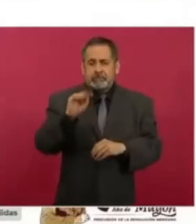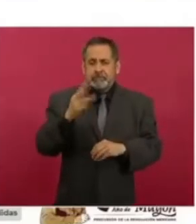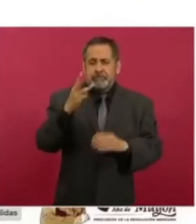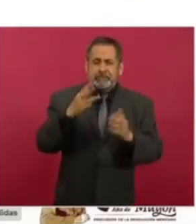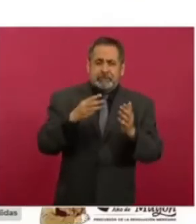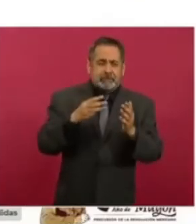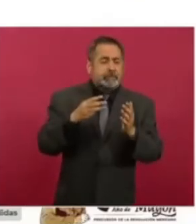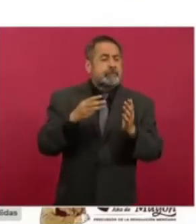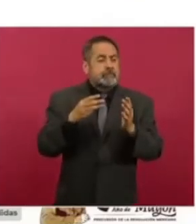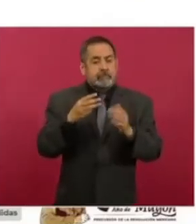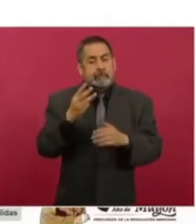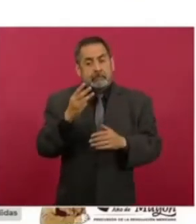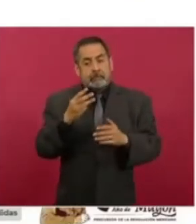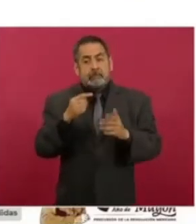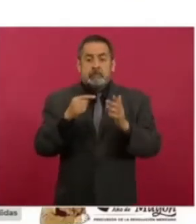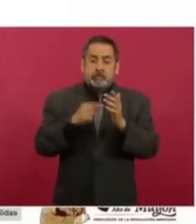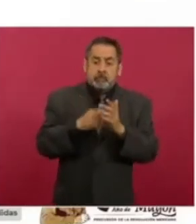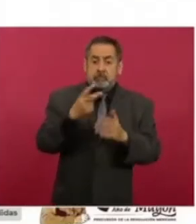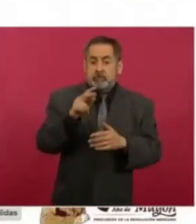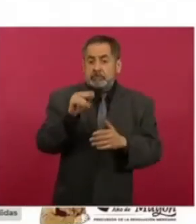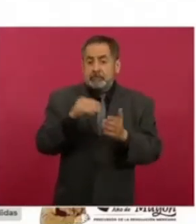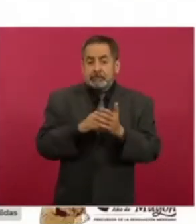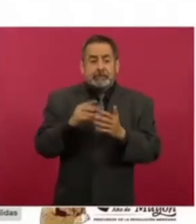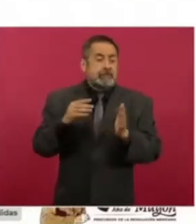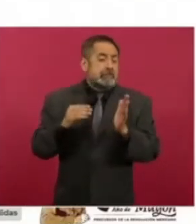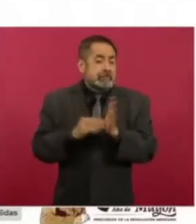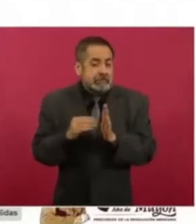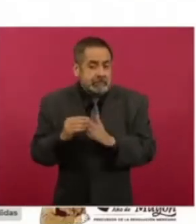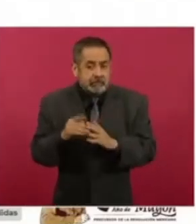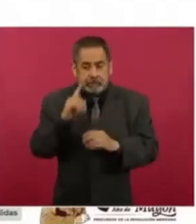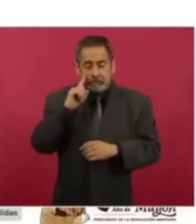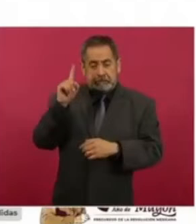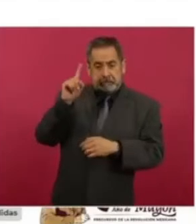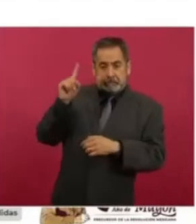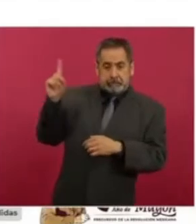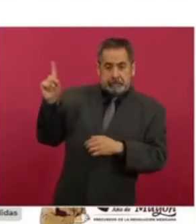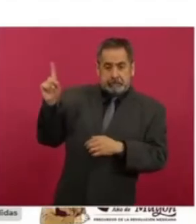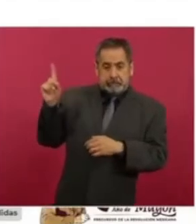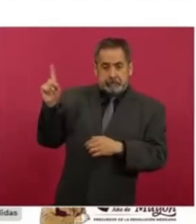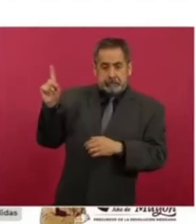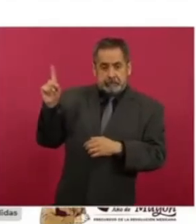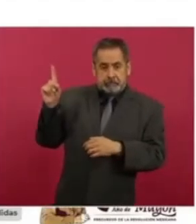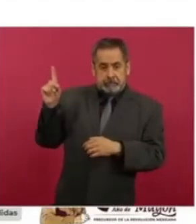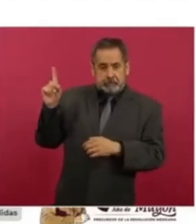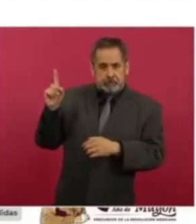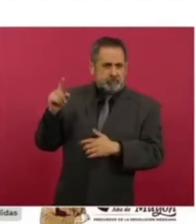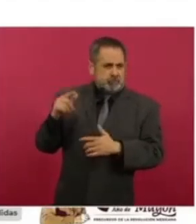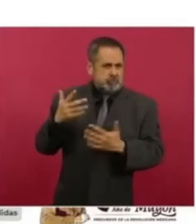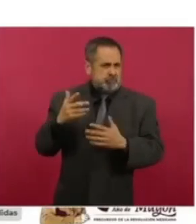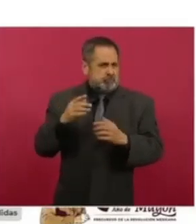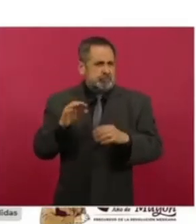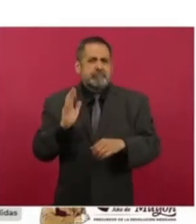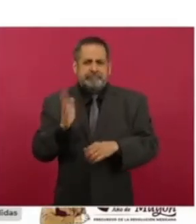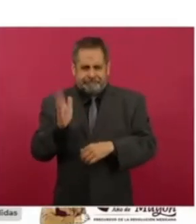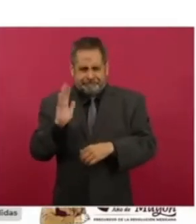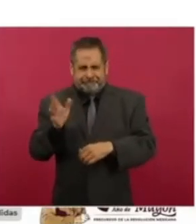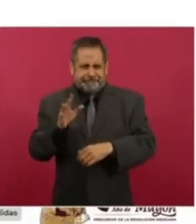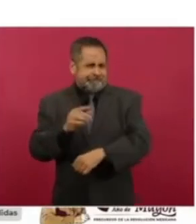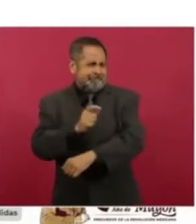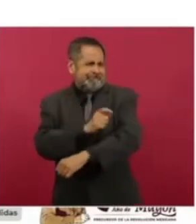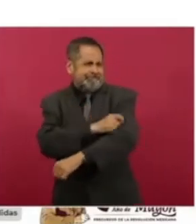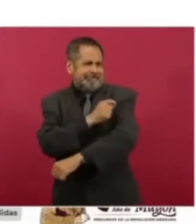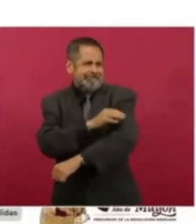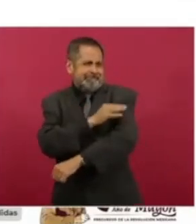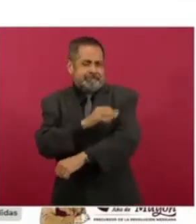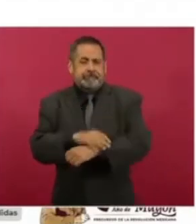193.3 millones de dosis en 85.6 millones de personas. Como hemos comentado también desde